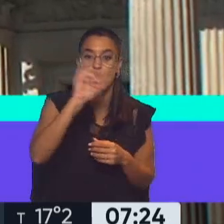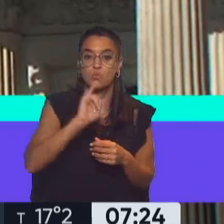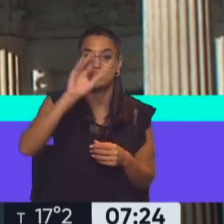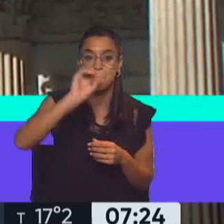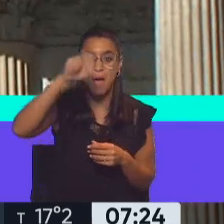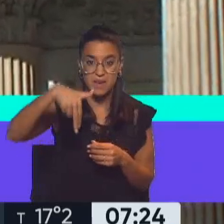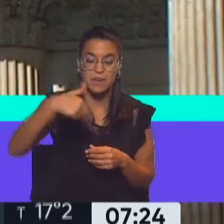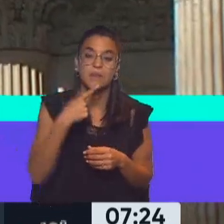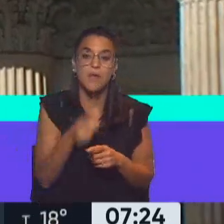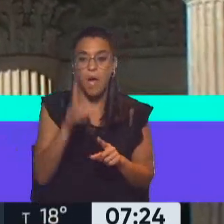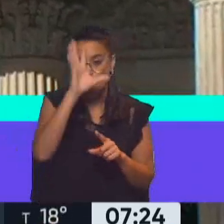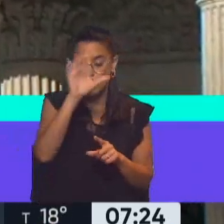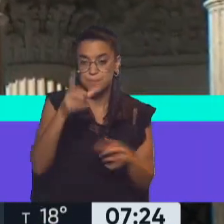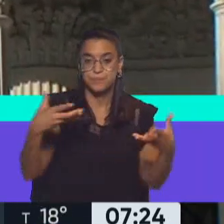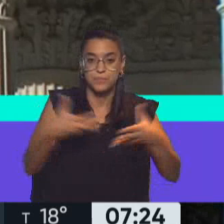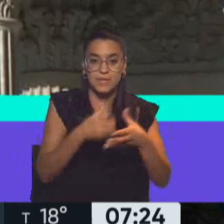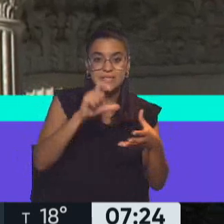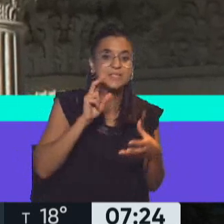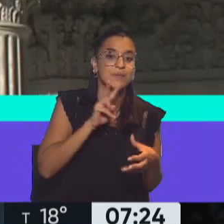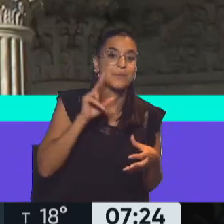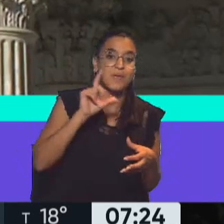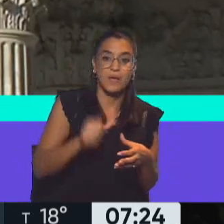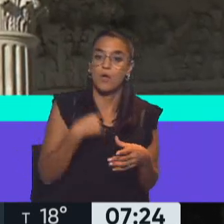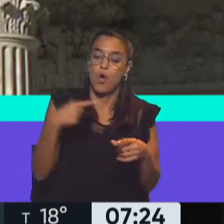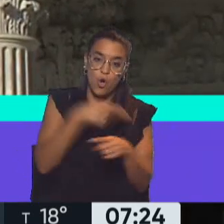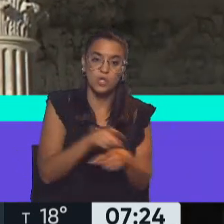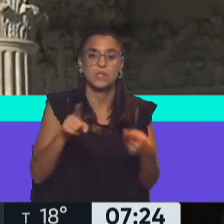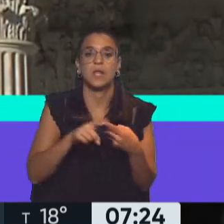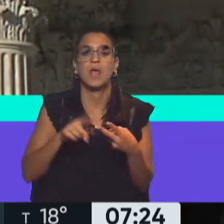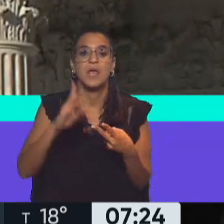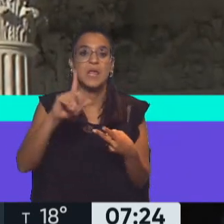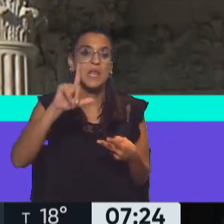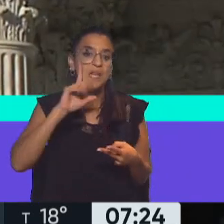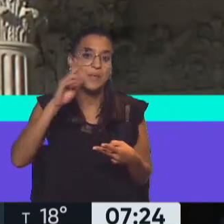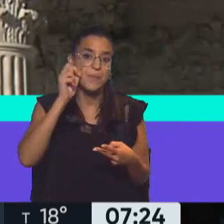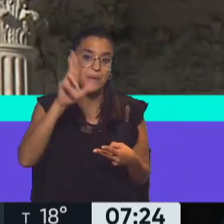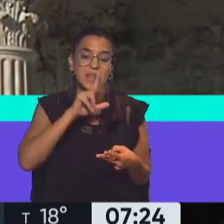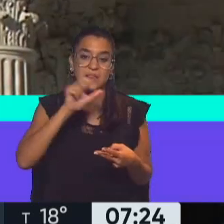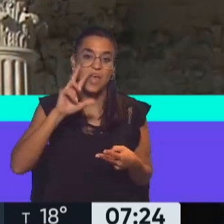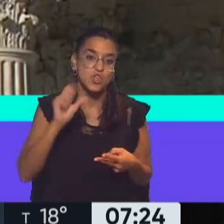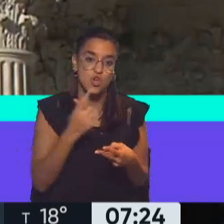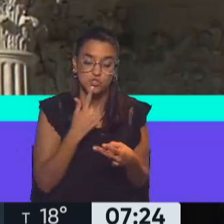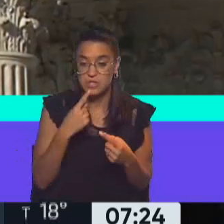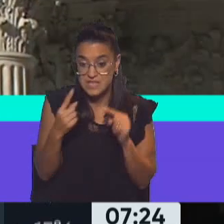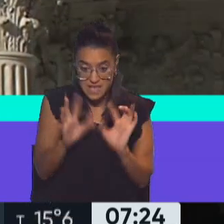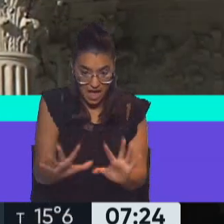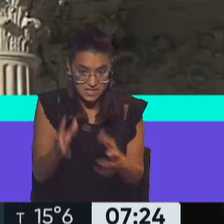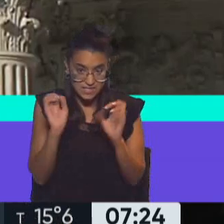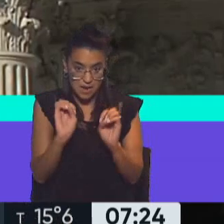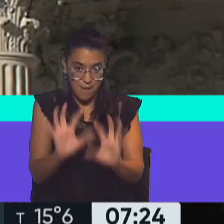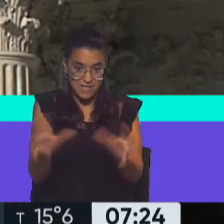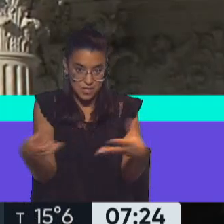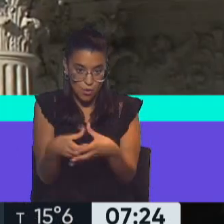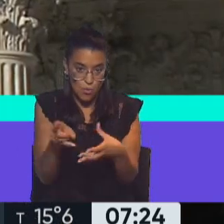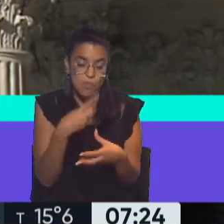Guzmán. Recordemos que la coalición cívica, lo que queda de ella, también en contra. Los libertarios, así ya los decimos, se llaman así, se autodefinen de esa manera